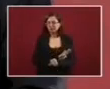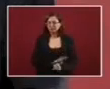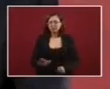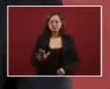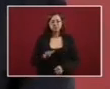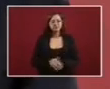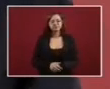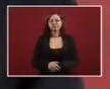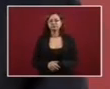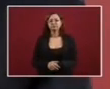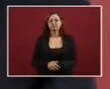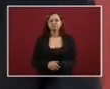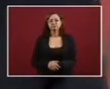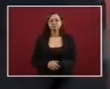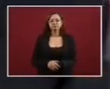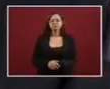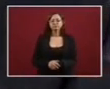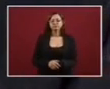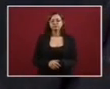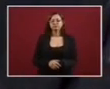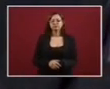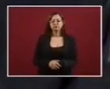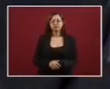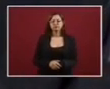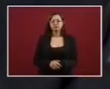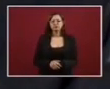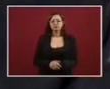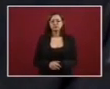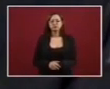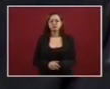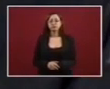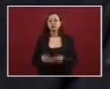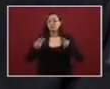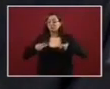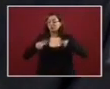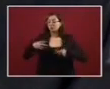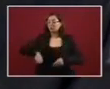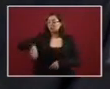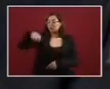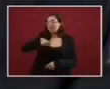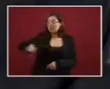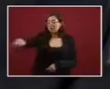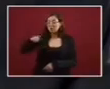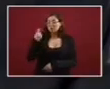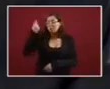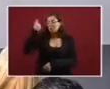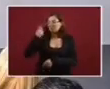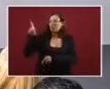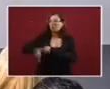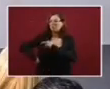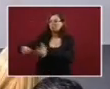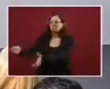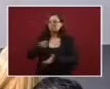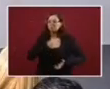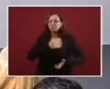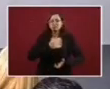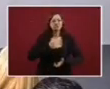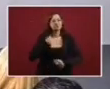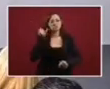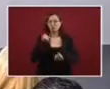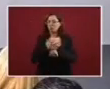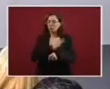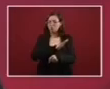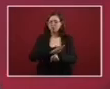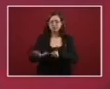que ya no puedan quitarle la pensión a los adultos mayores que ya no puedan